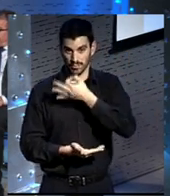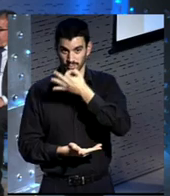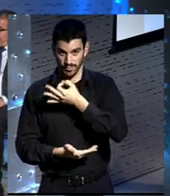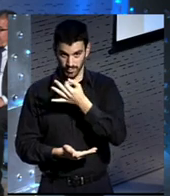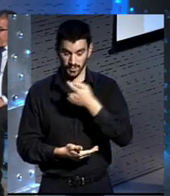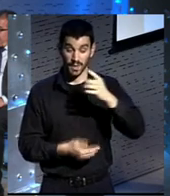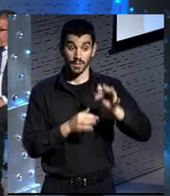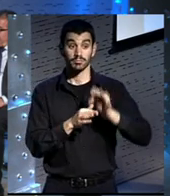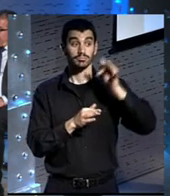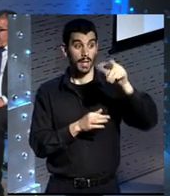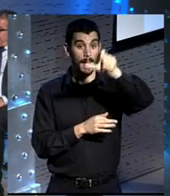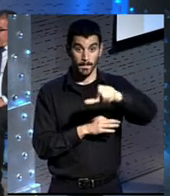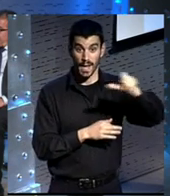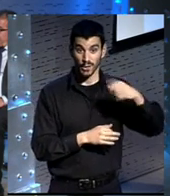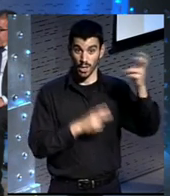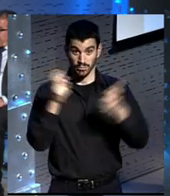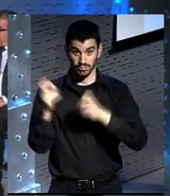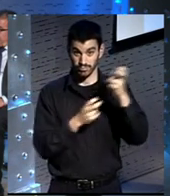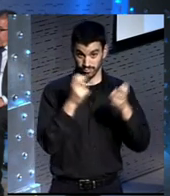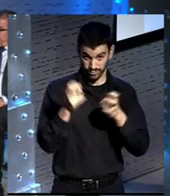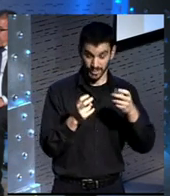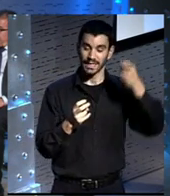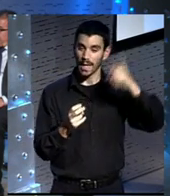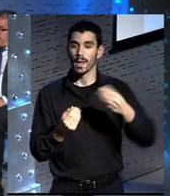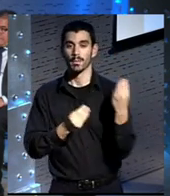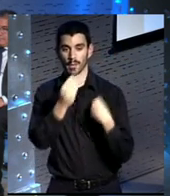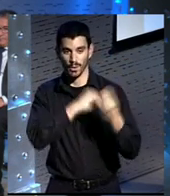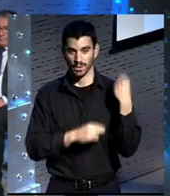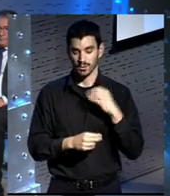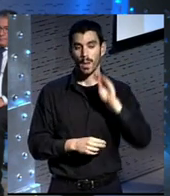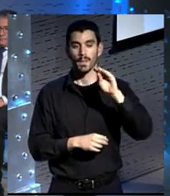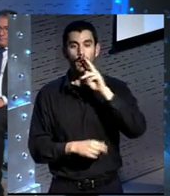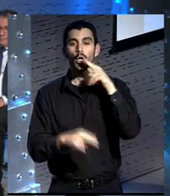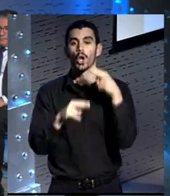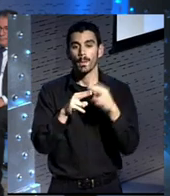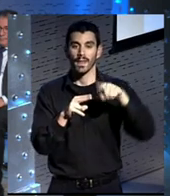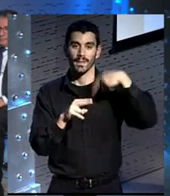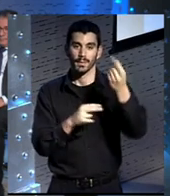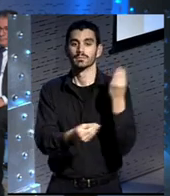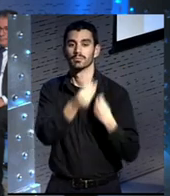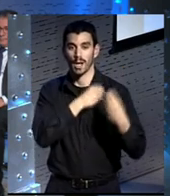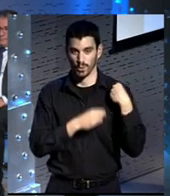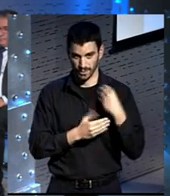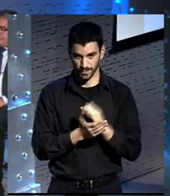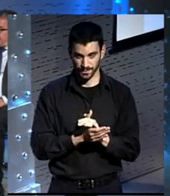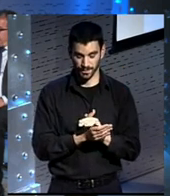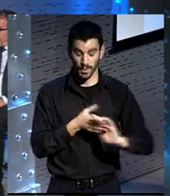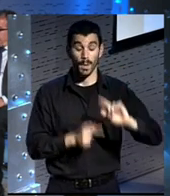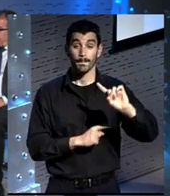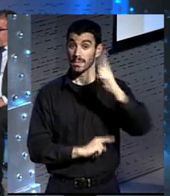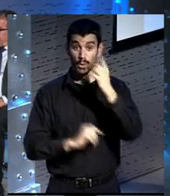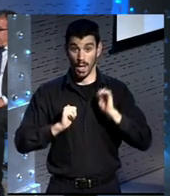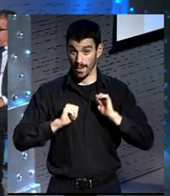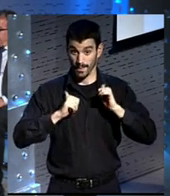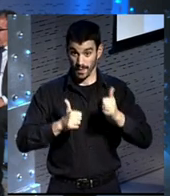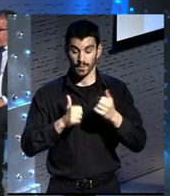las preguntas de quienes están aquí también presentes en la sala. Les pediremos que se identifiquen y que planteen la pregunta que les interese. Para empezar, vamos a pedir a